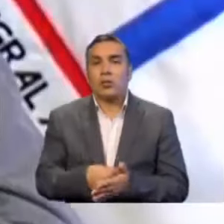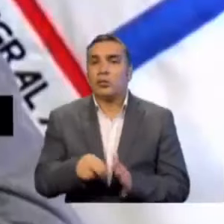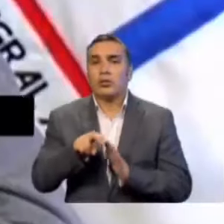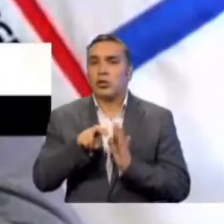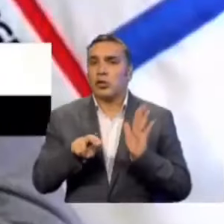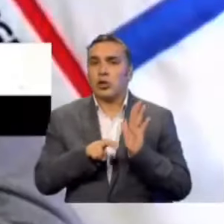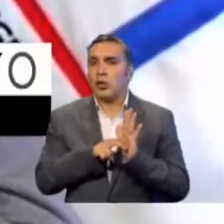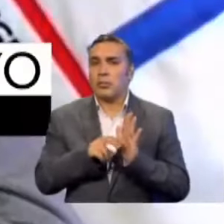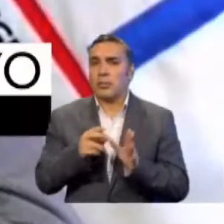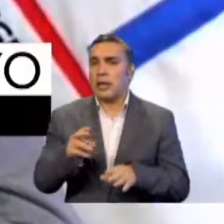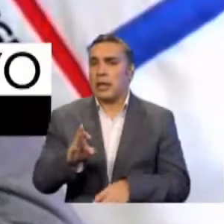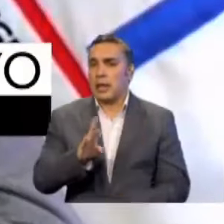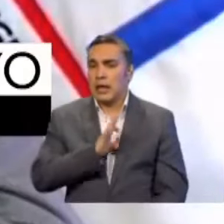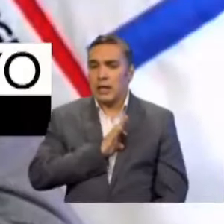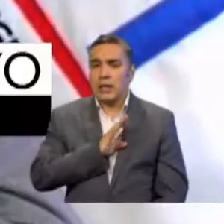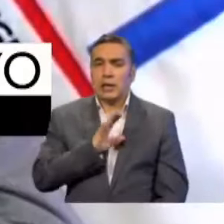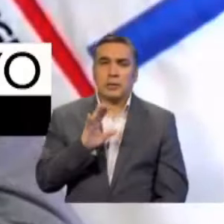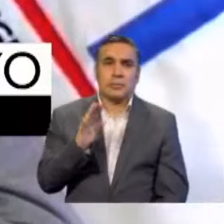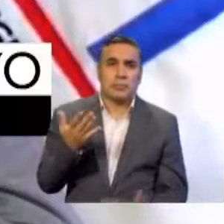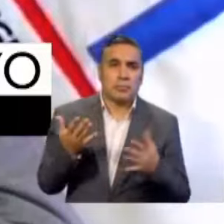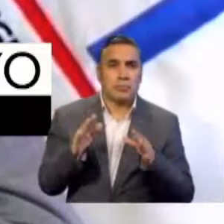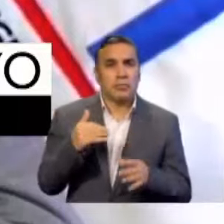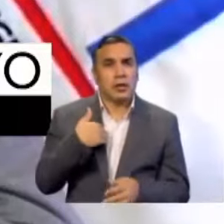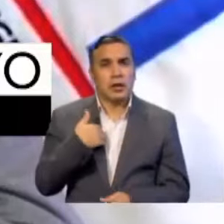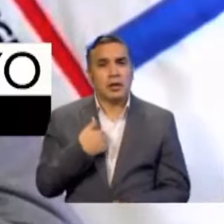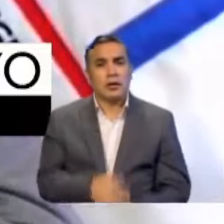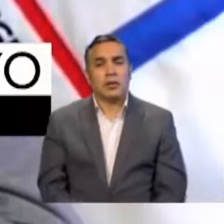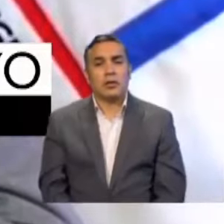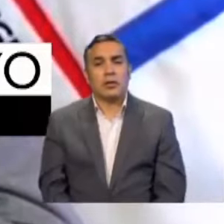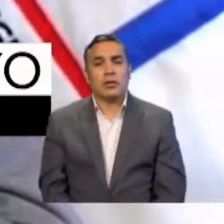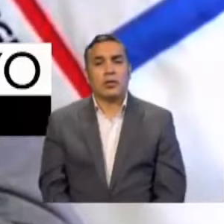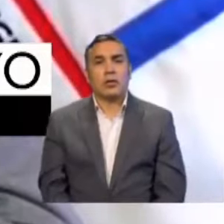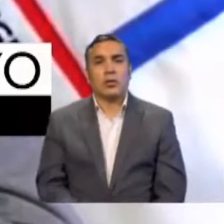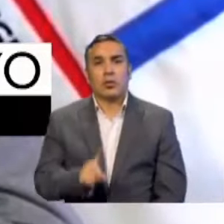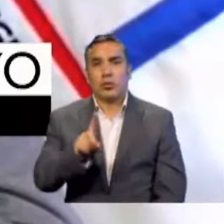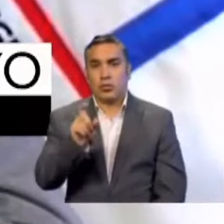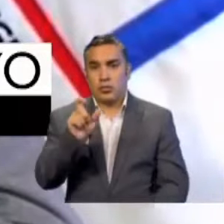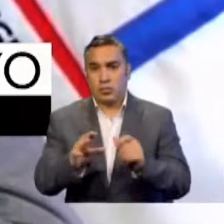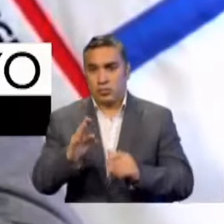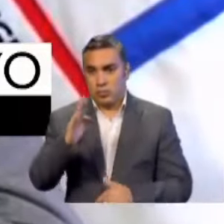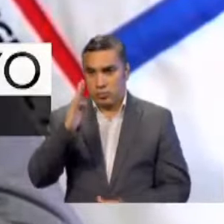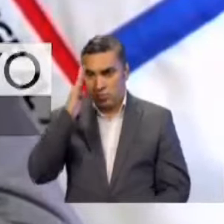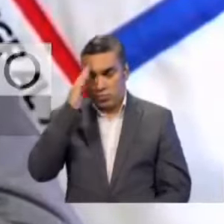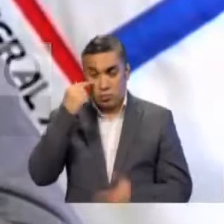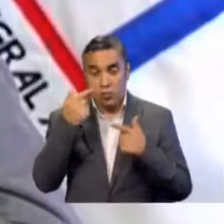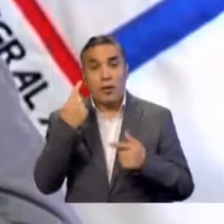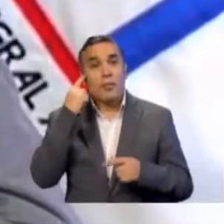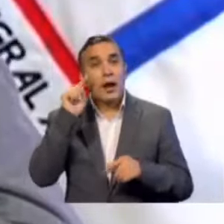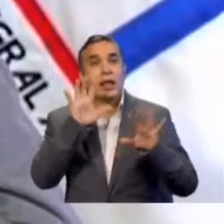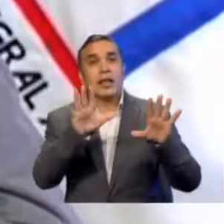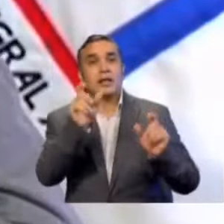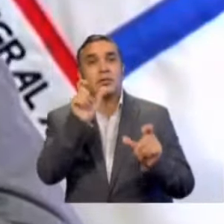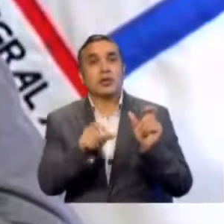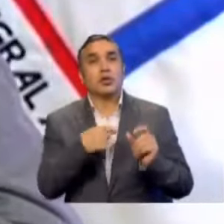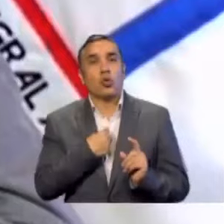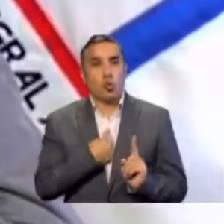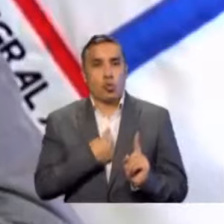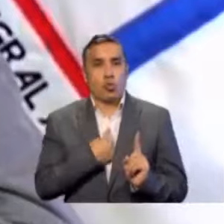técnica habla que aproximadamente tiene que haber un agente de seguridad penitenciaria para 10 personas privadas de la